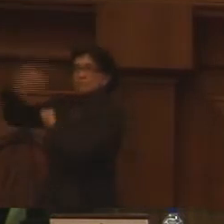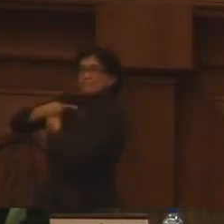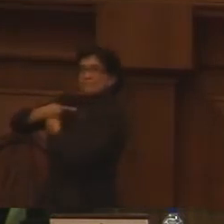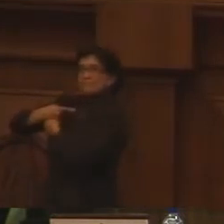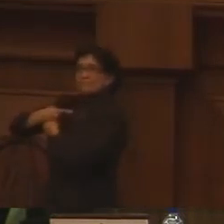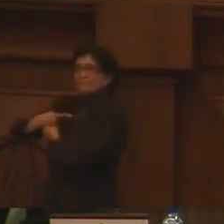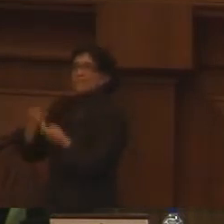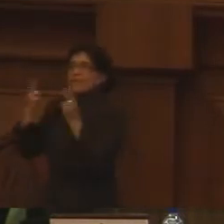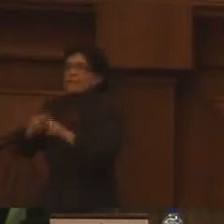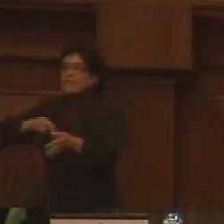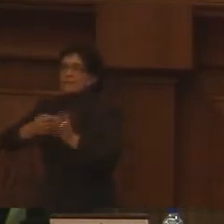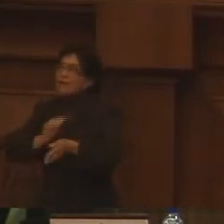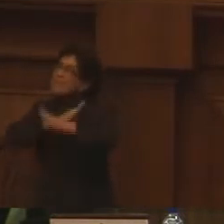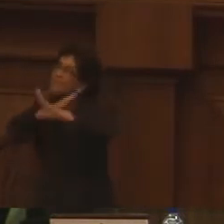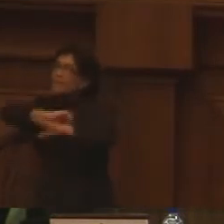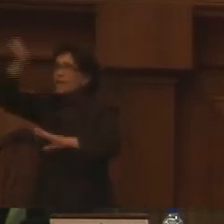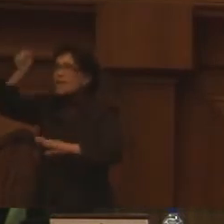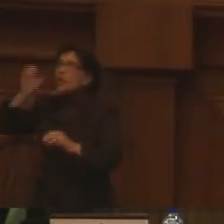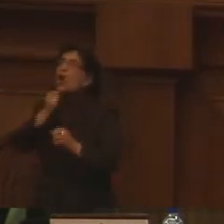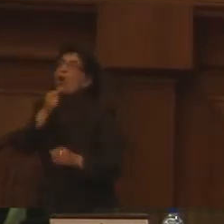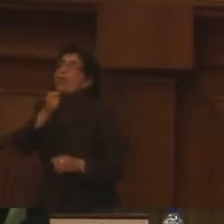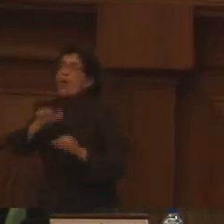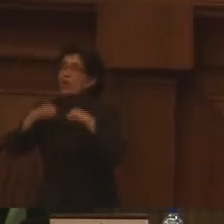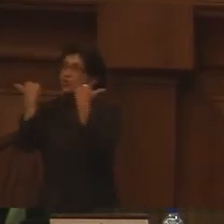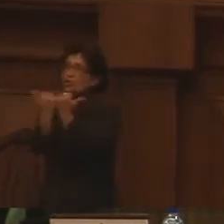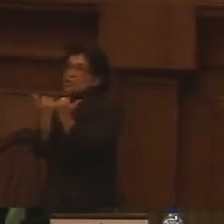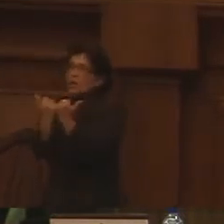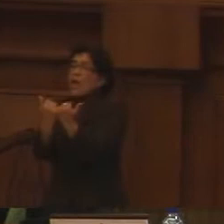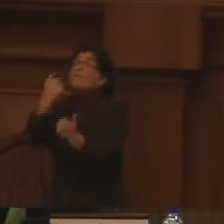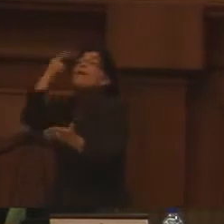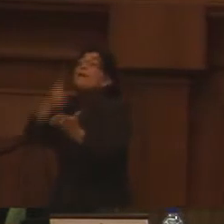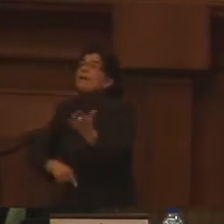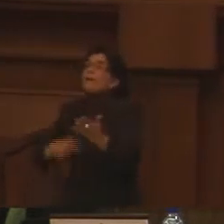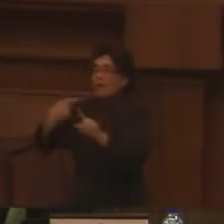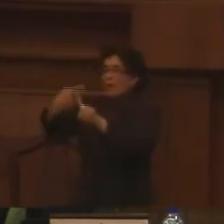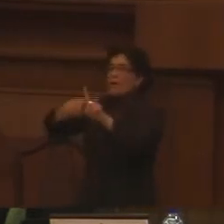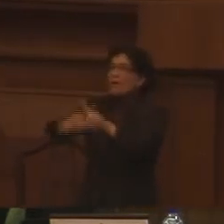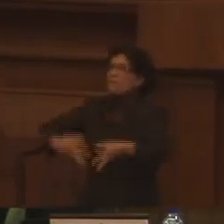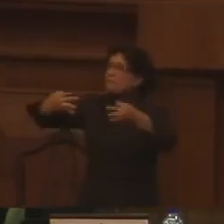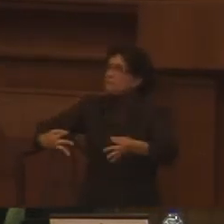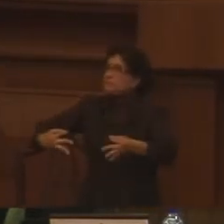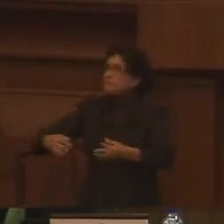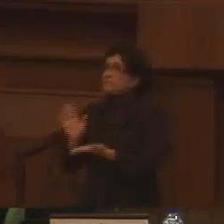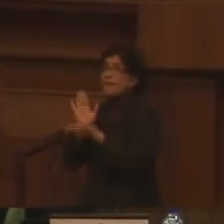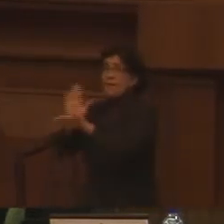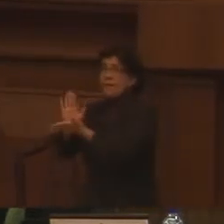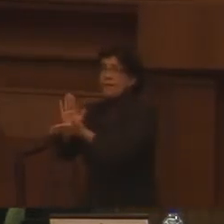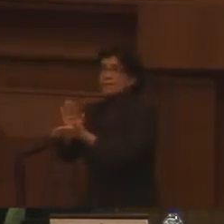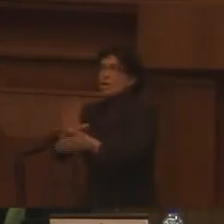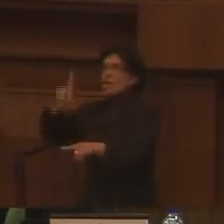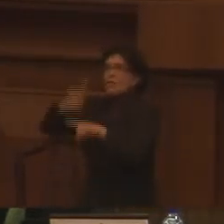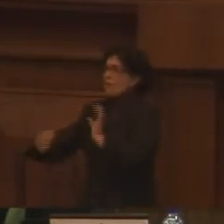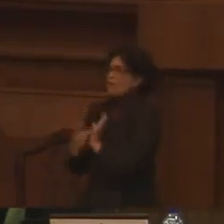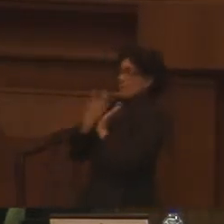Dentro del proyecto de ley, en los artículos 37 y 38, consta que vamos